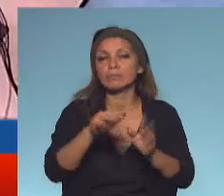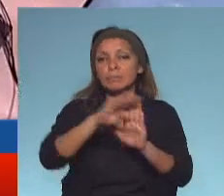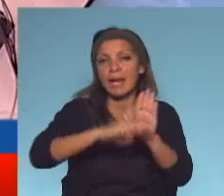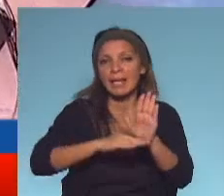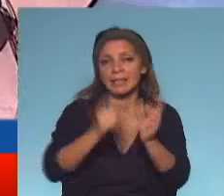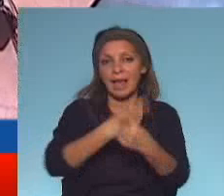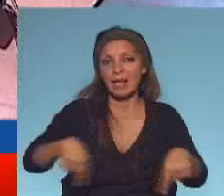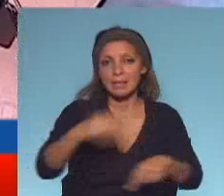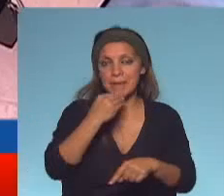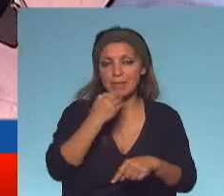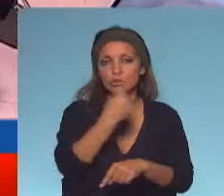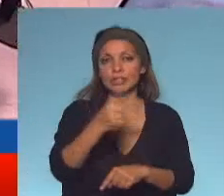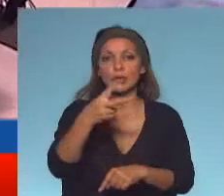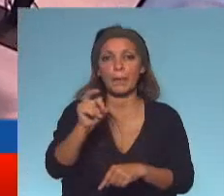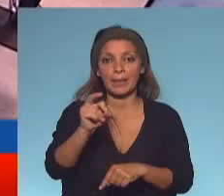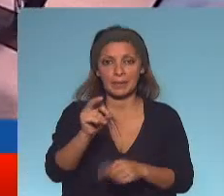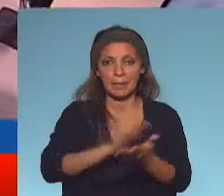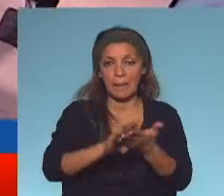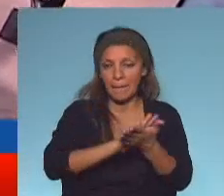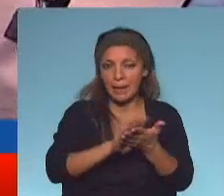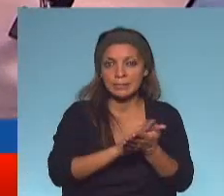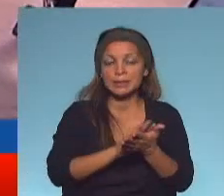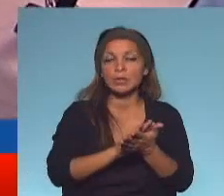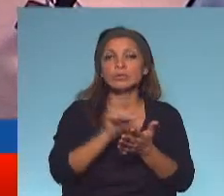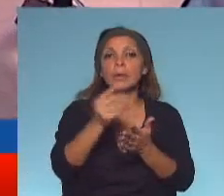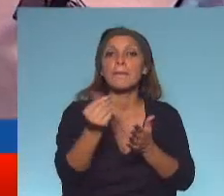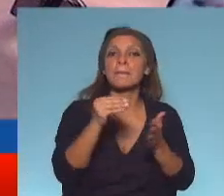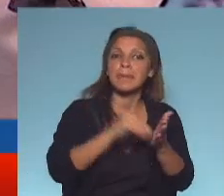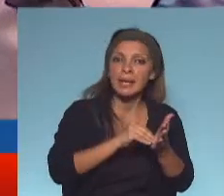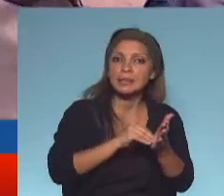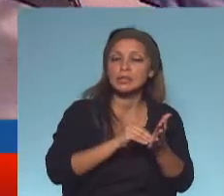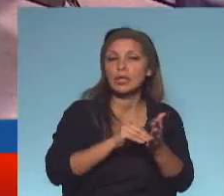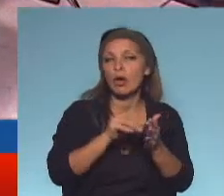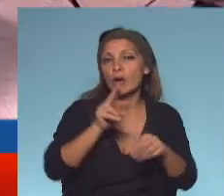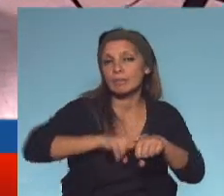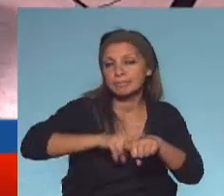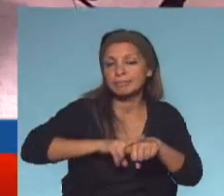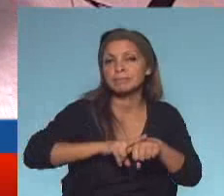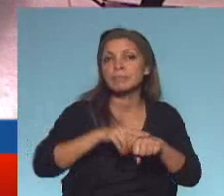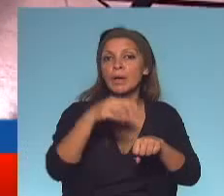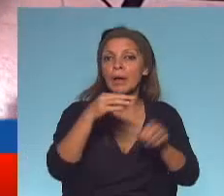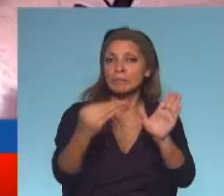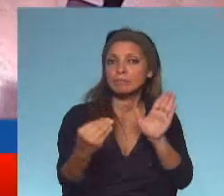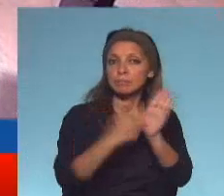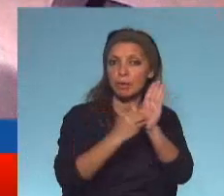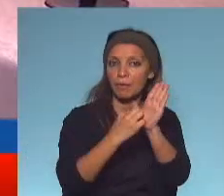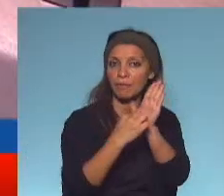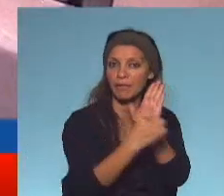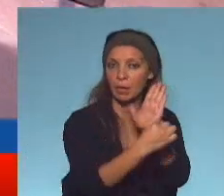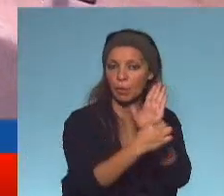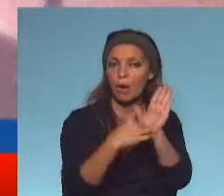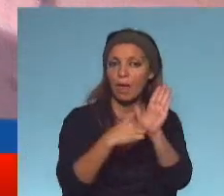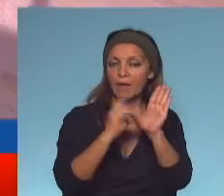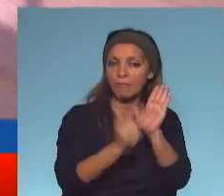120 productos básicos de consumo, donde el precio sugerido va a estar impreso en el paquete, va a tener